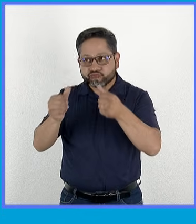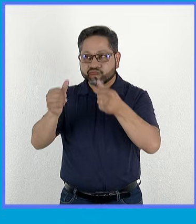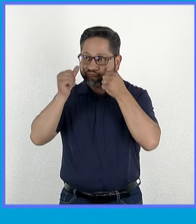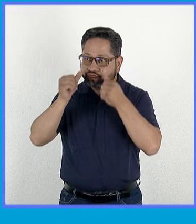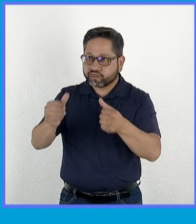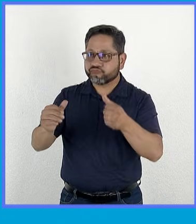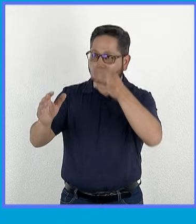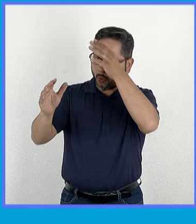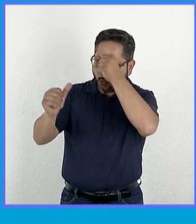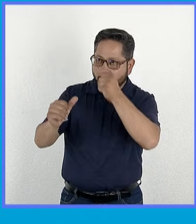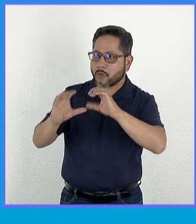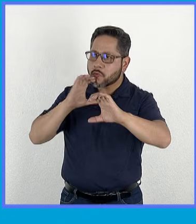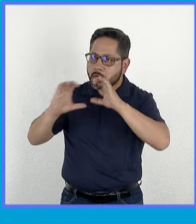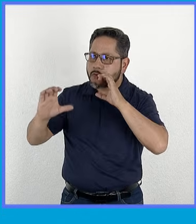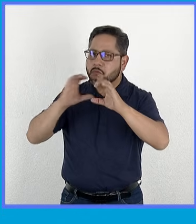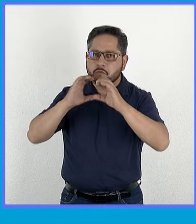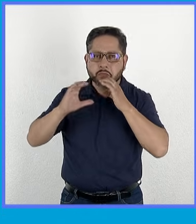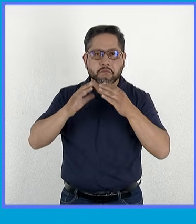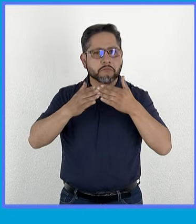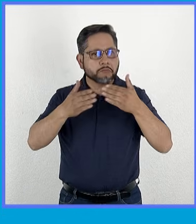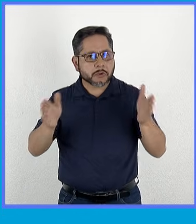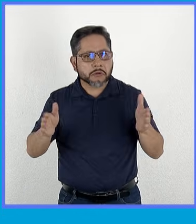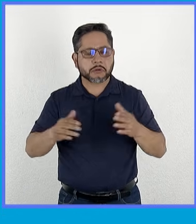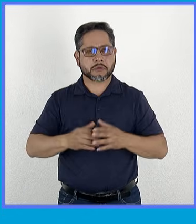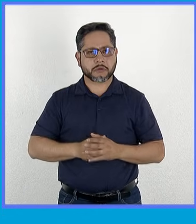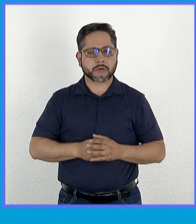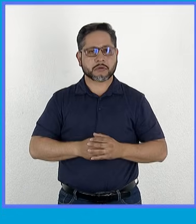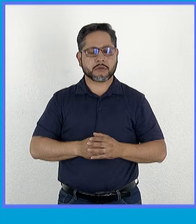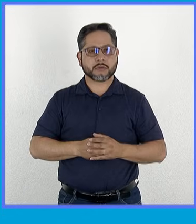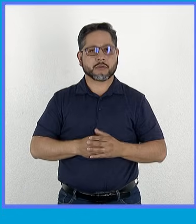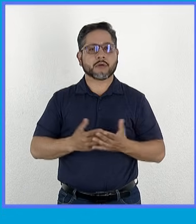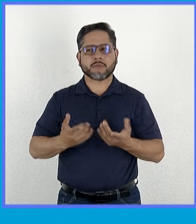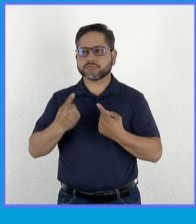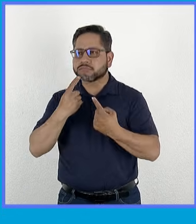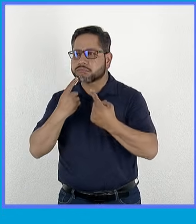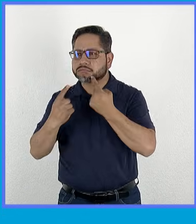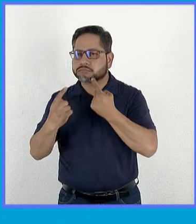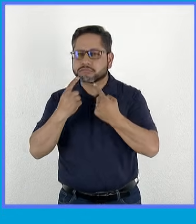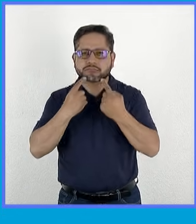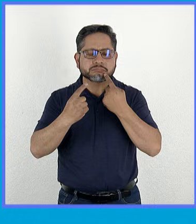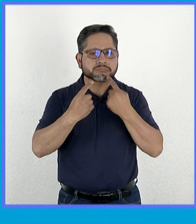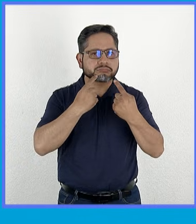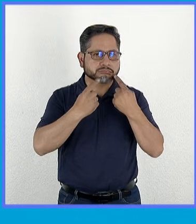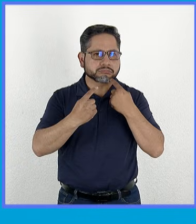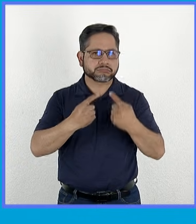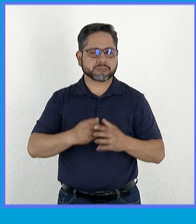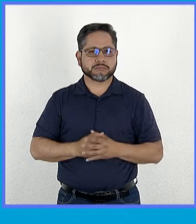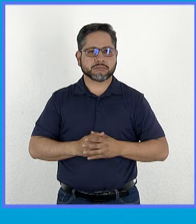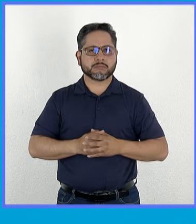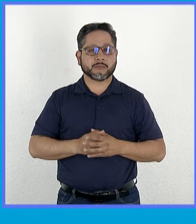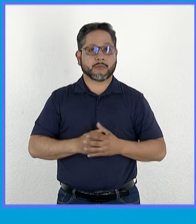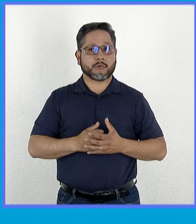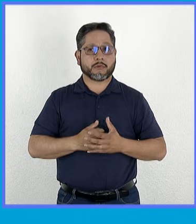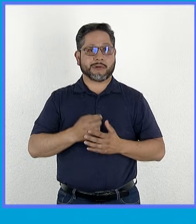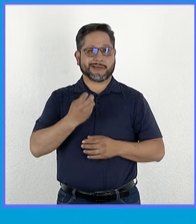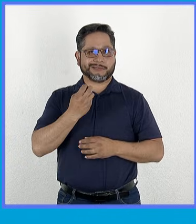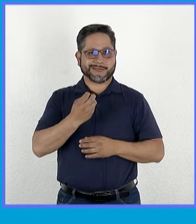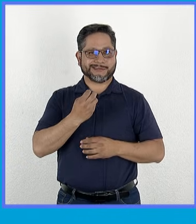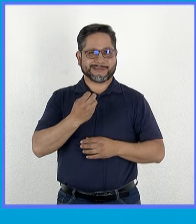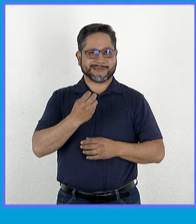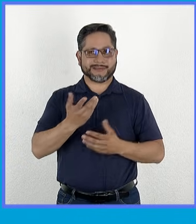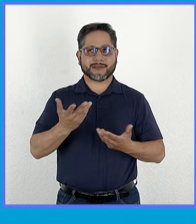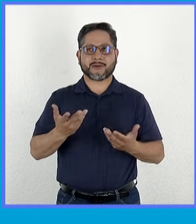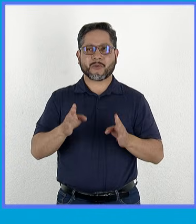manera conjunta y en donde creemos y estamos ciertos de que este modelo